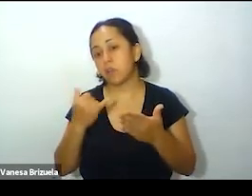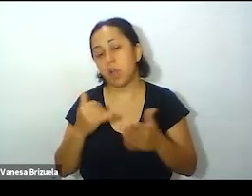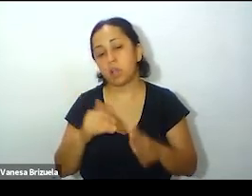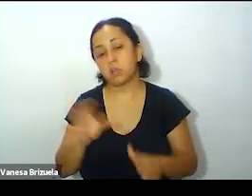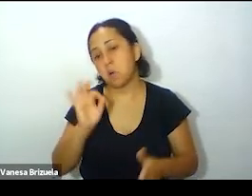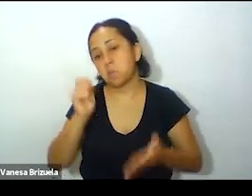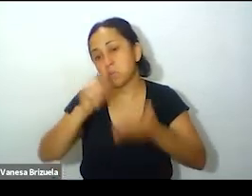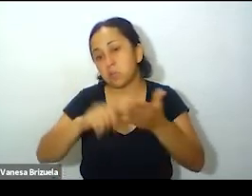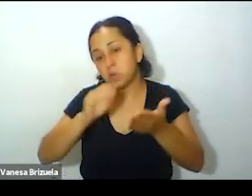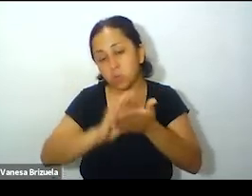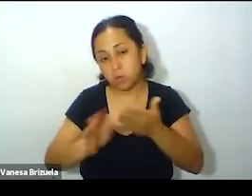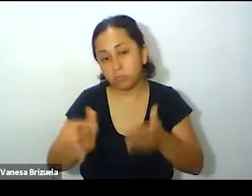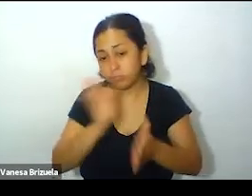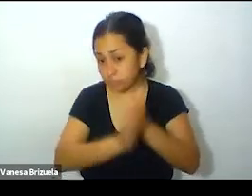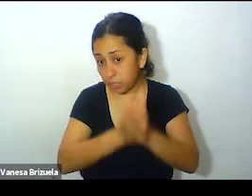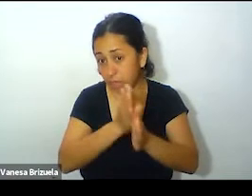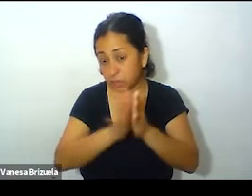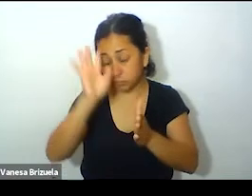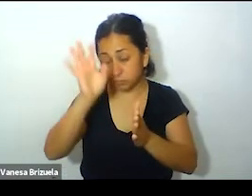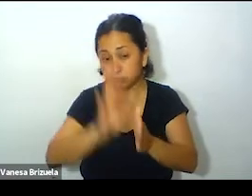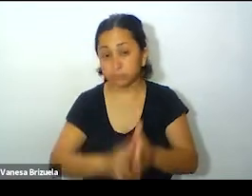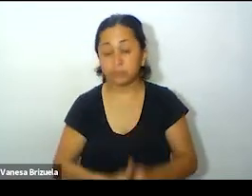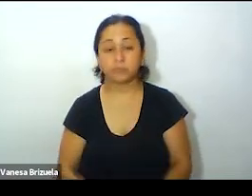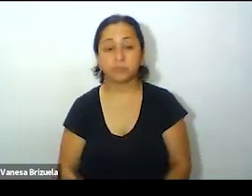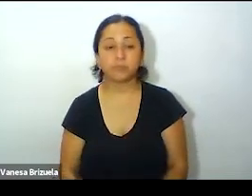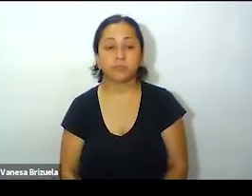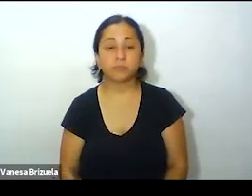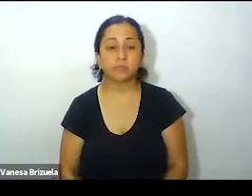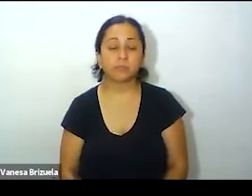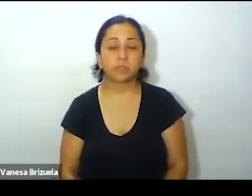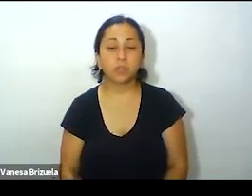Adobe. Esto es gratuito, igual.